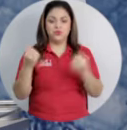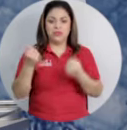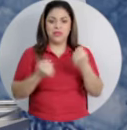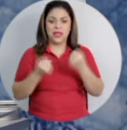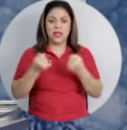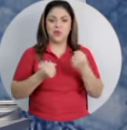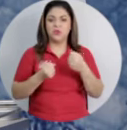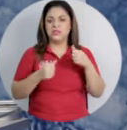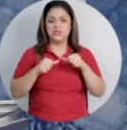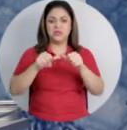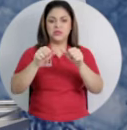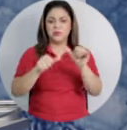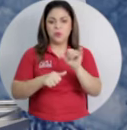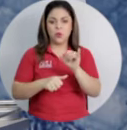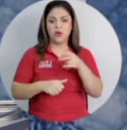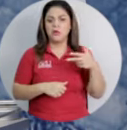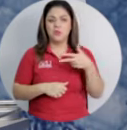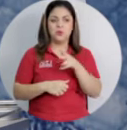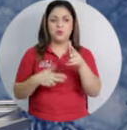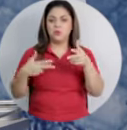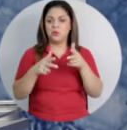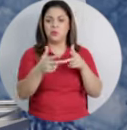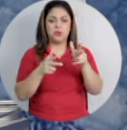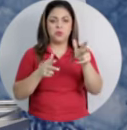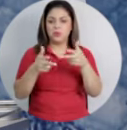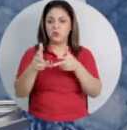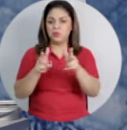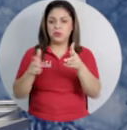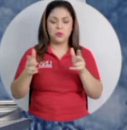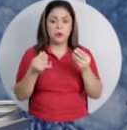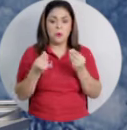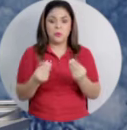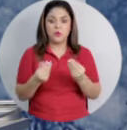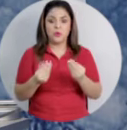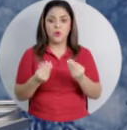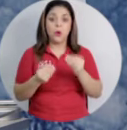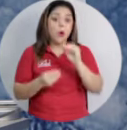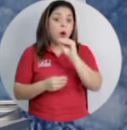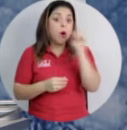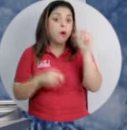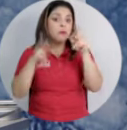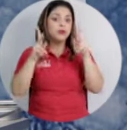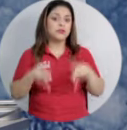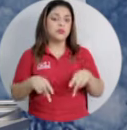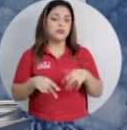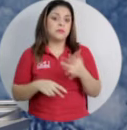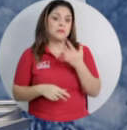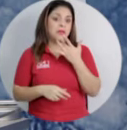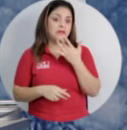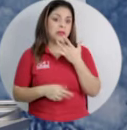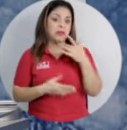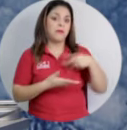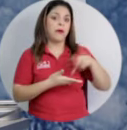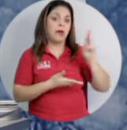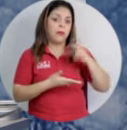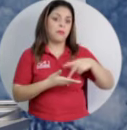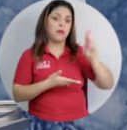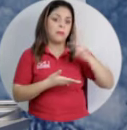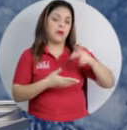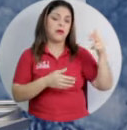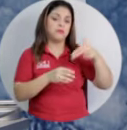cantidad de vehículos en la calle, evidentemente, o la gente le sigue apostando prefiere gastar plata en gasolina y no en